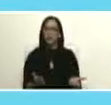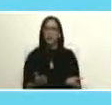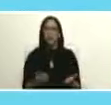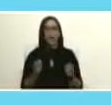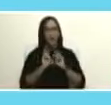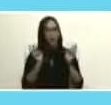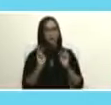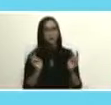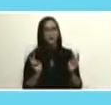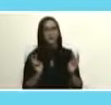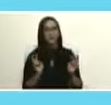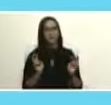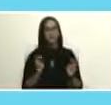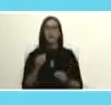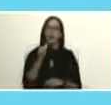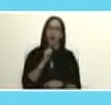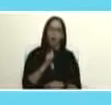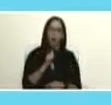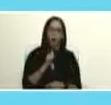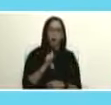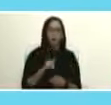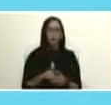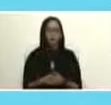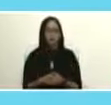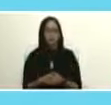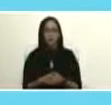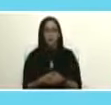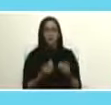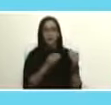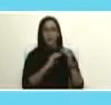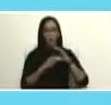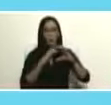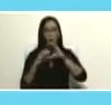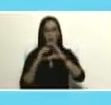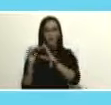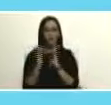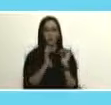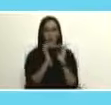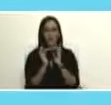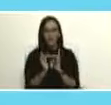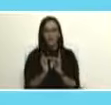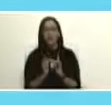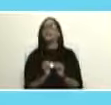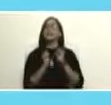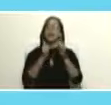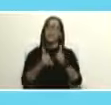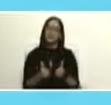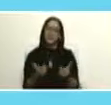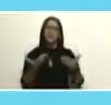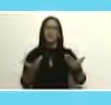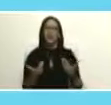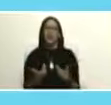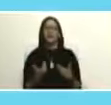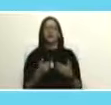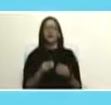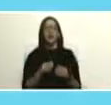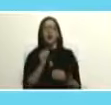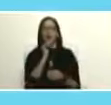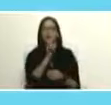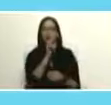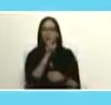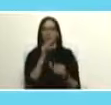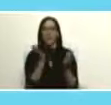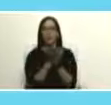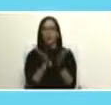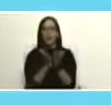temas del agua, de las comunicaciones. Y empezaron a llegar los reportes de escuela, de